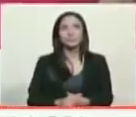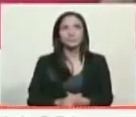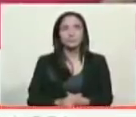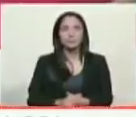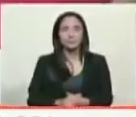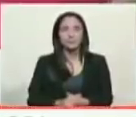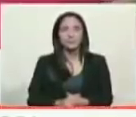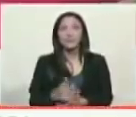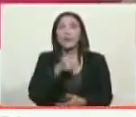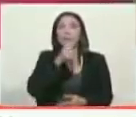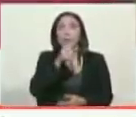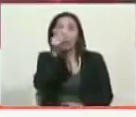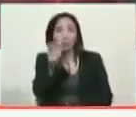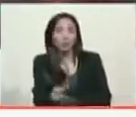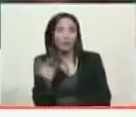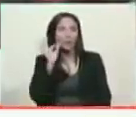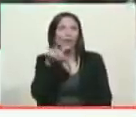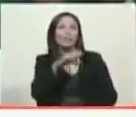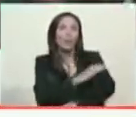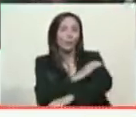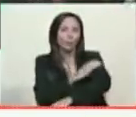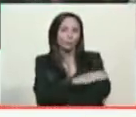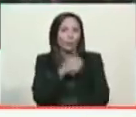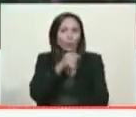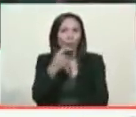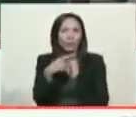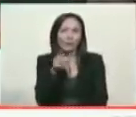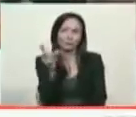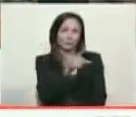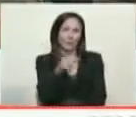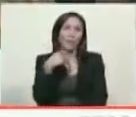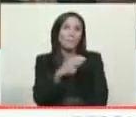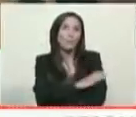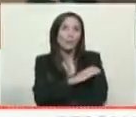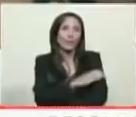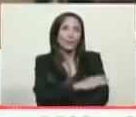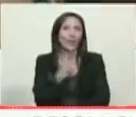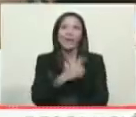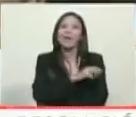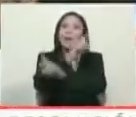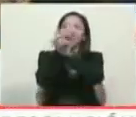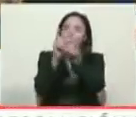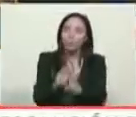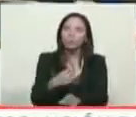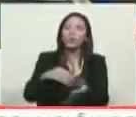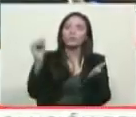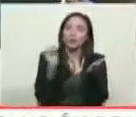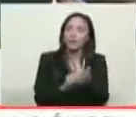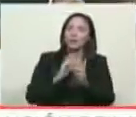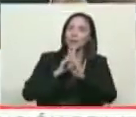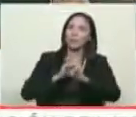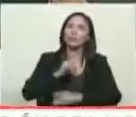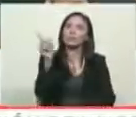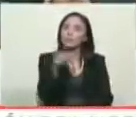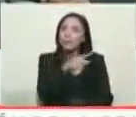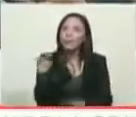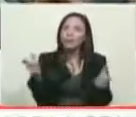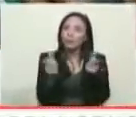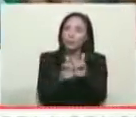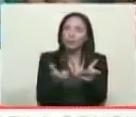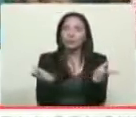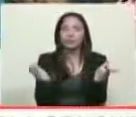Y la periodista, muy escuálida ella, muy escuálida, todavía, pero respóndame mi pregunta, ¿se reunió o no se reunió?